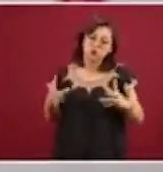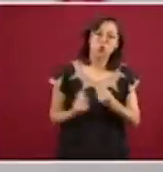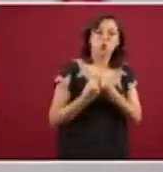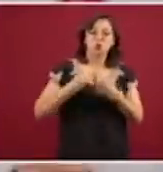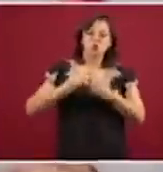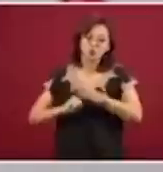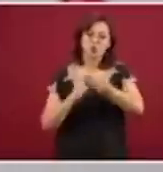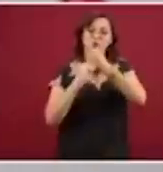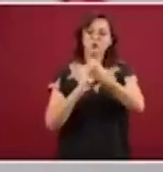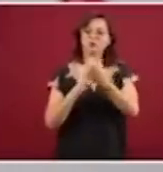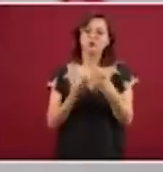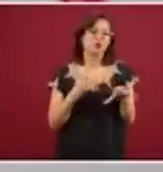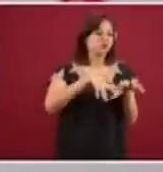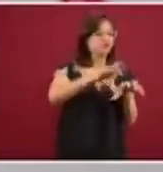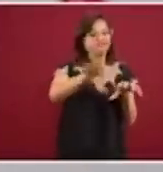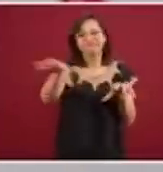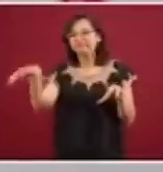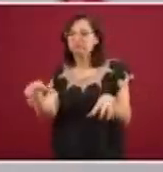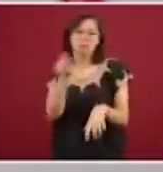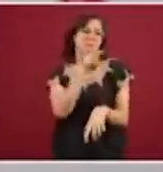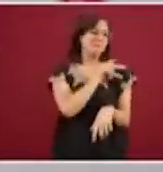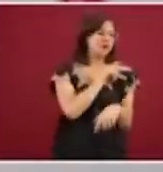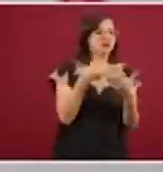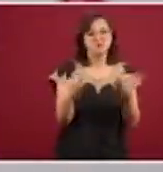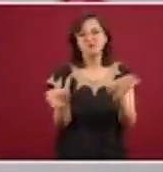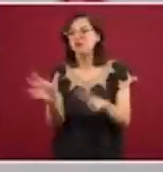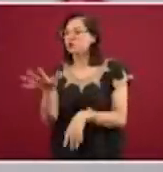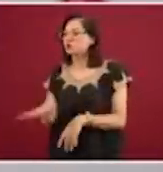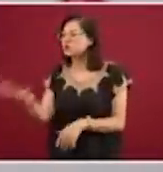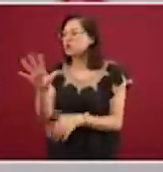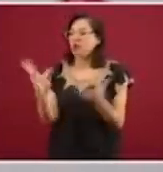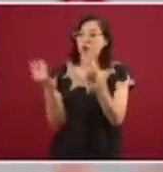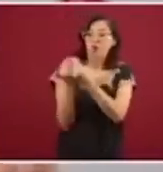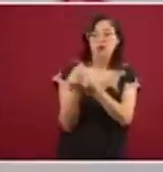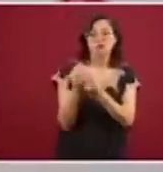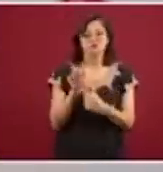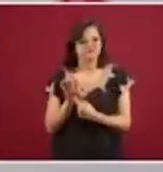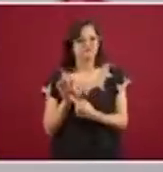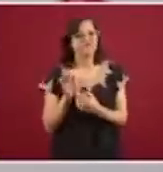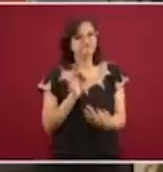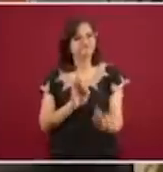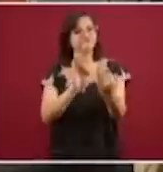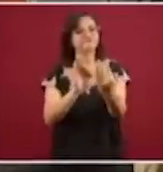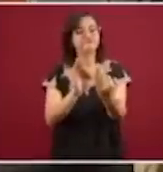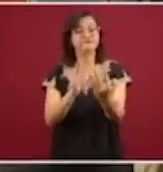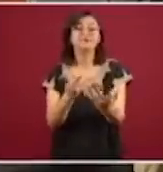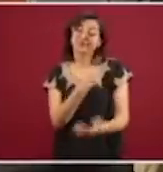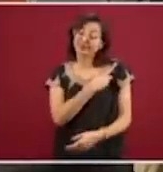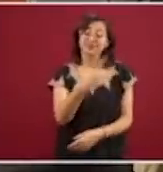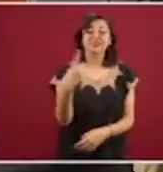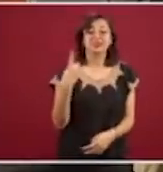población, de todos los sectores, el sector privado, el sector público, el sector social, y esto permite los